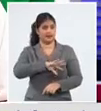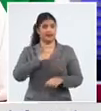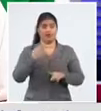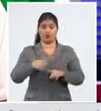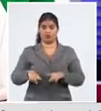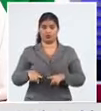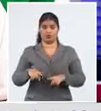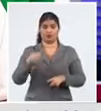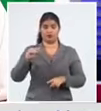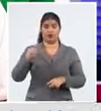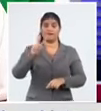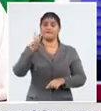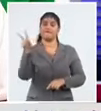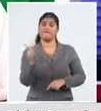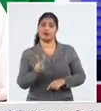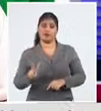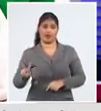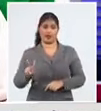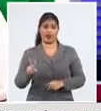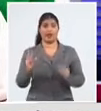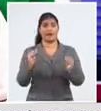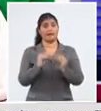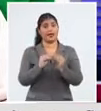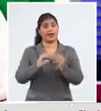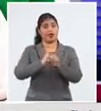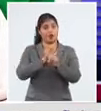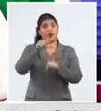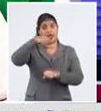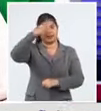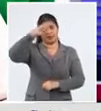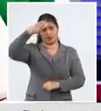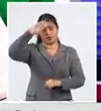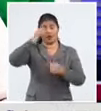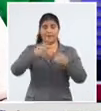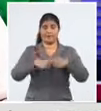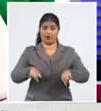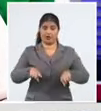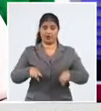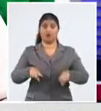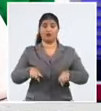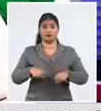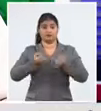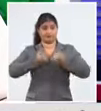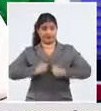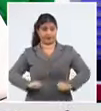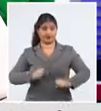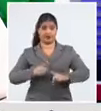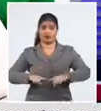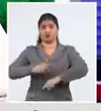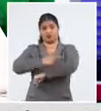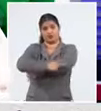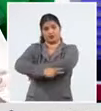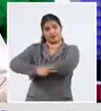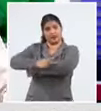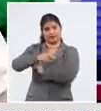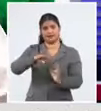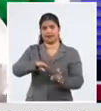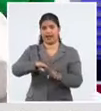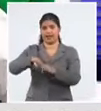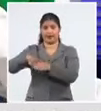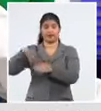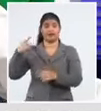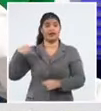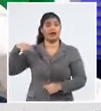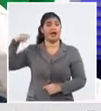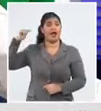la transmisión autóctona en La Habana. Ayer, como ya dije, un número elevado de casos autóctonos diagnosticados en